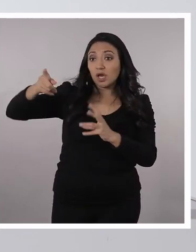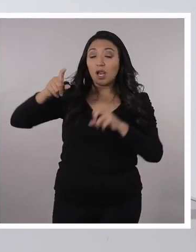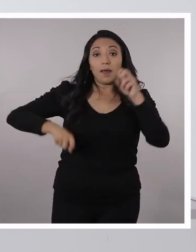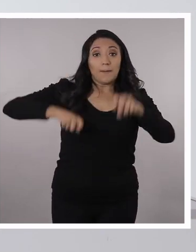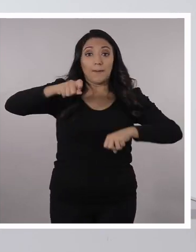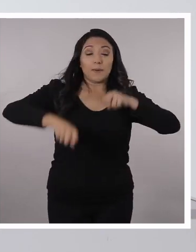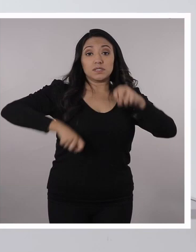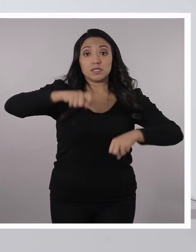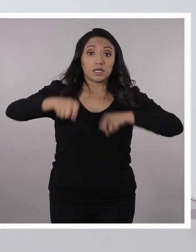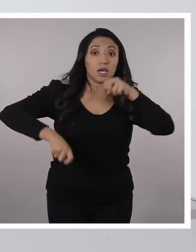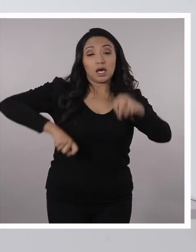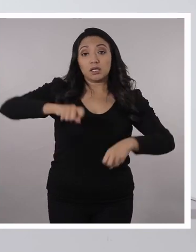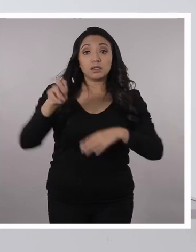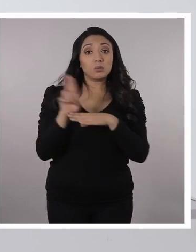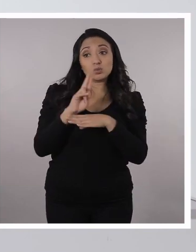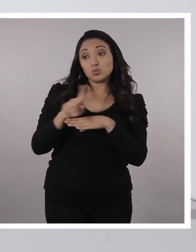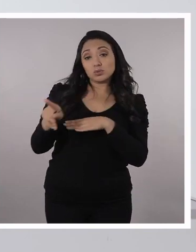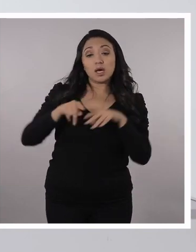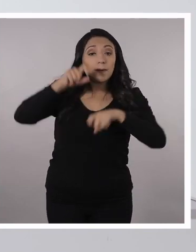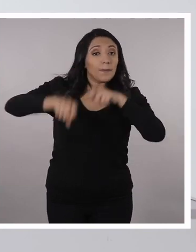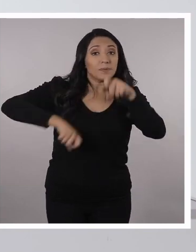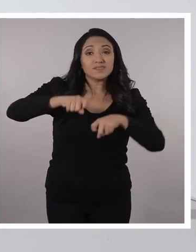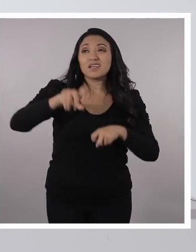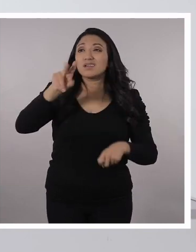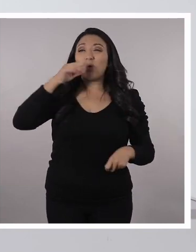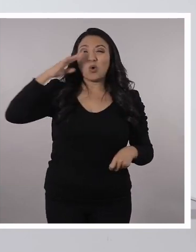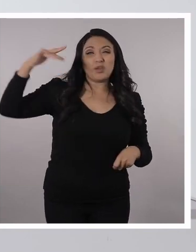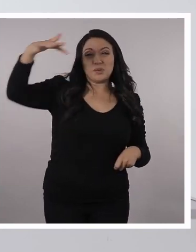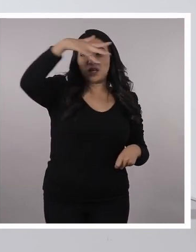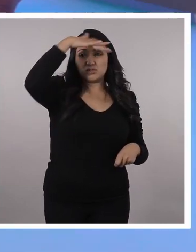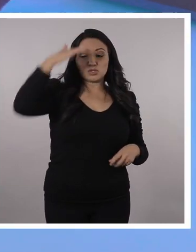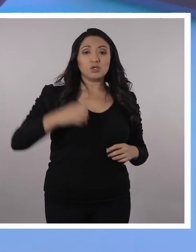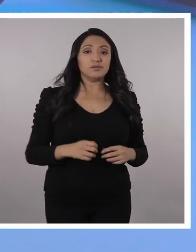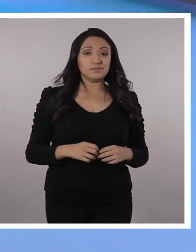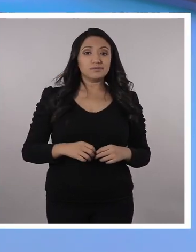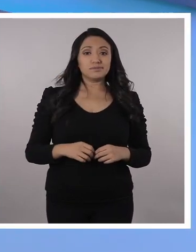Él se moviliza en bicicleta porque la bicicleta no contamina.